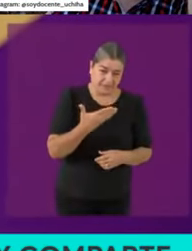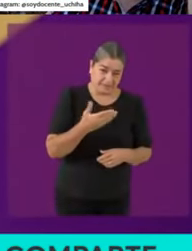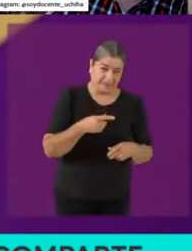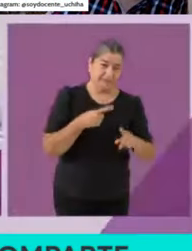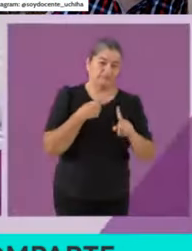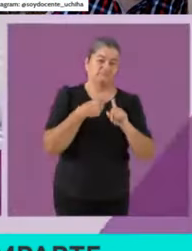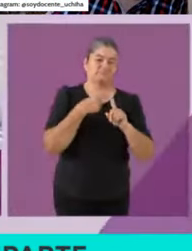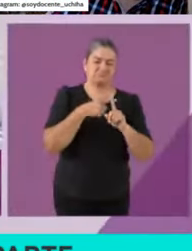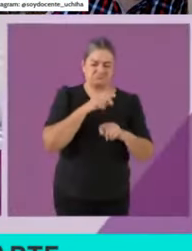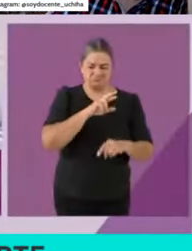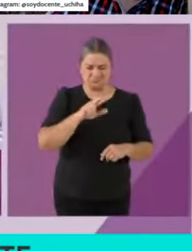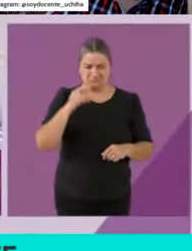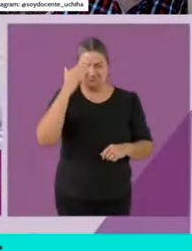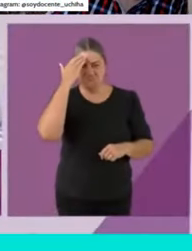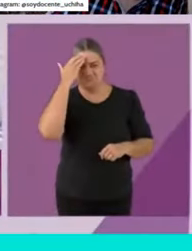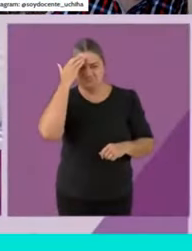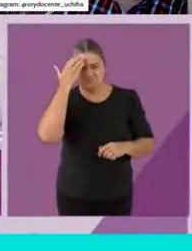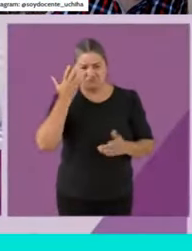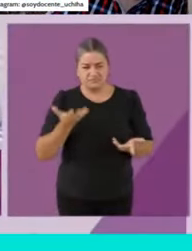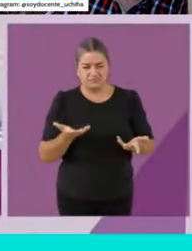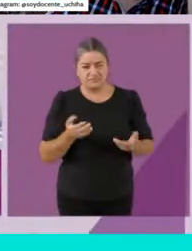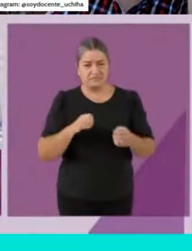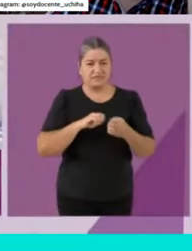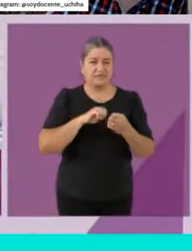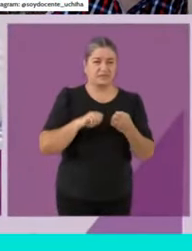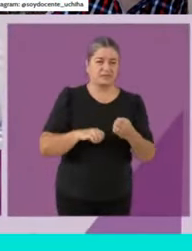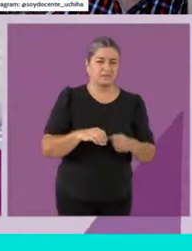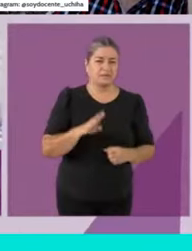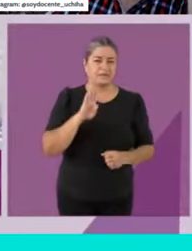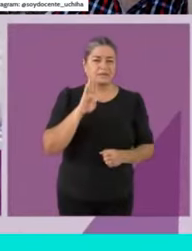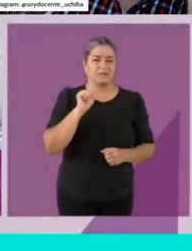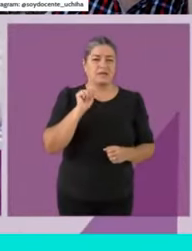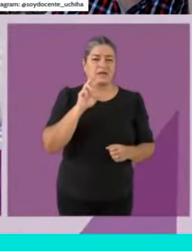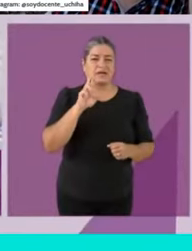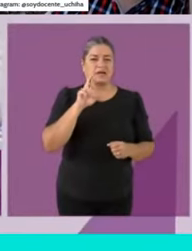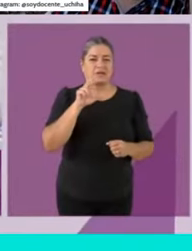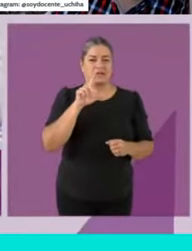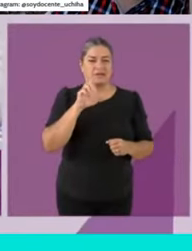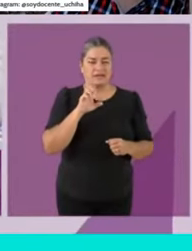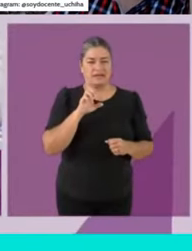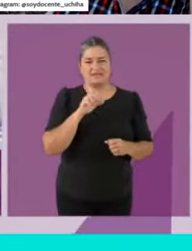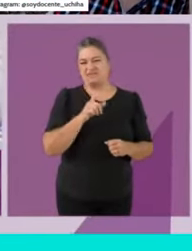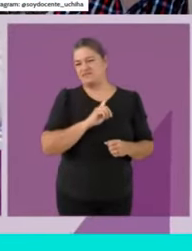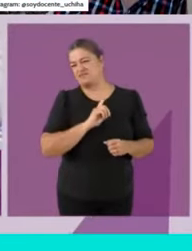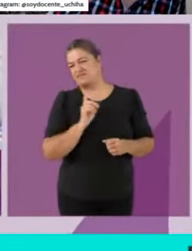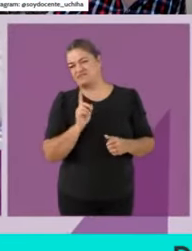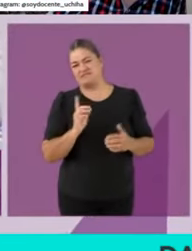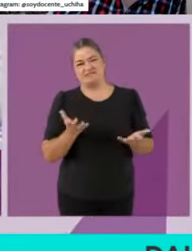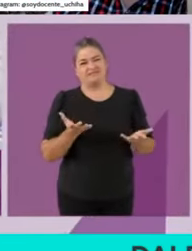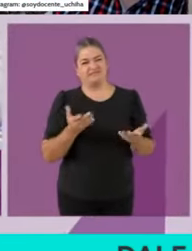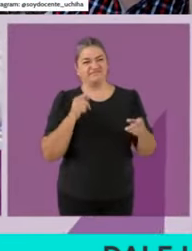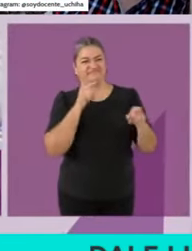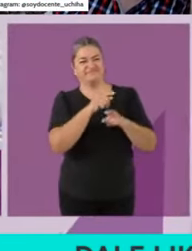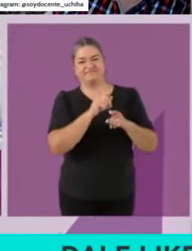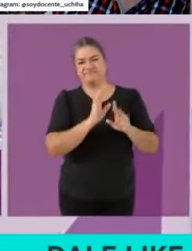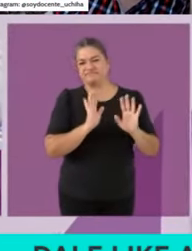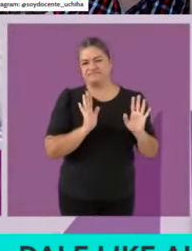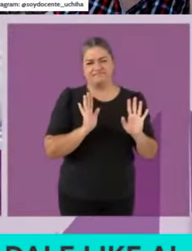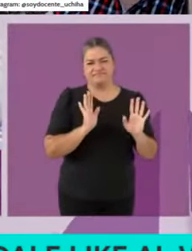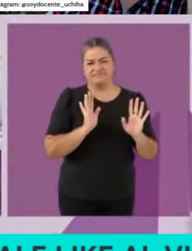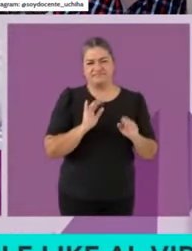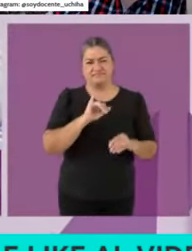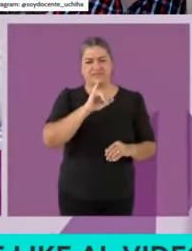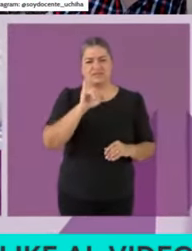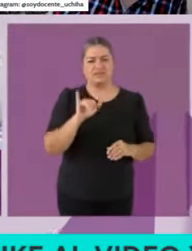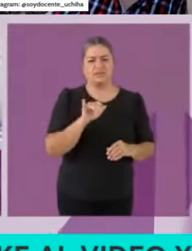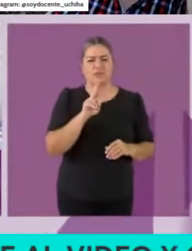manche a corral como si fuera barlet nunca he pensado que hay que tilar eso lo digo porque le reconozco por ejemplo a Julio Frenk que fue